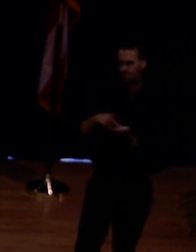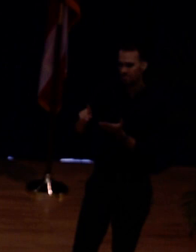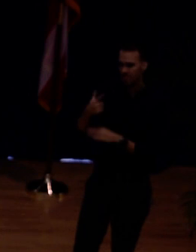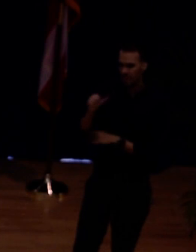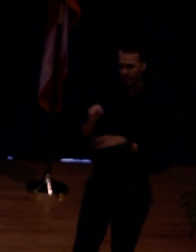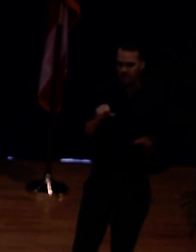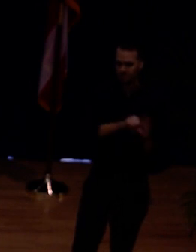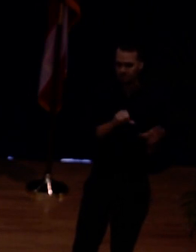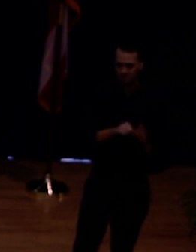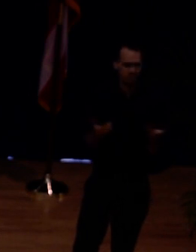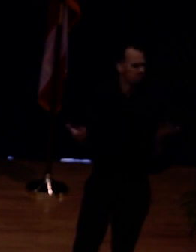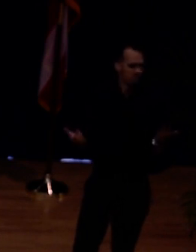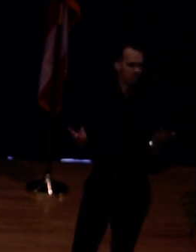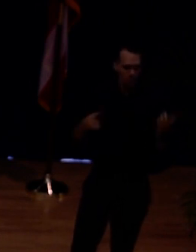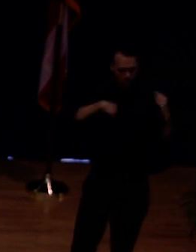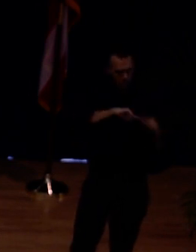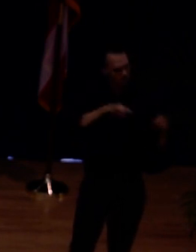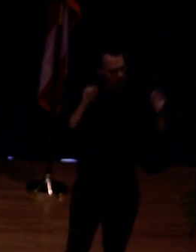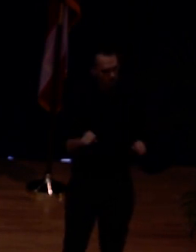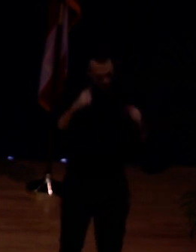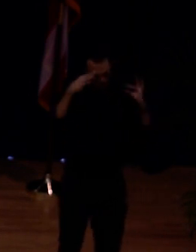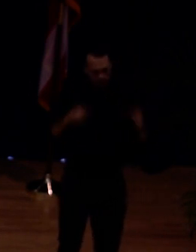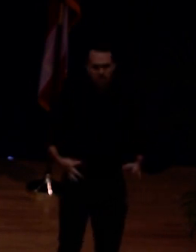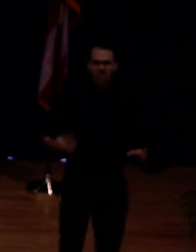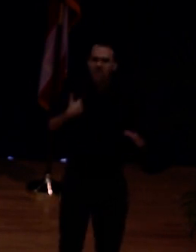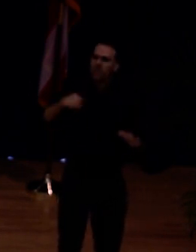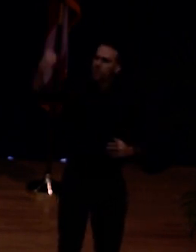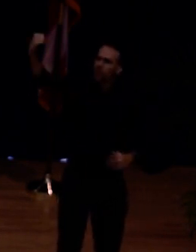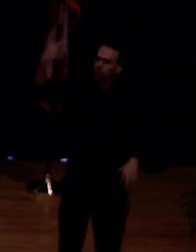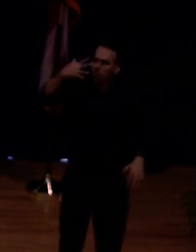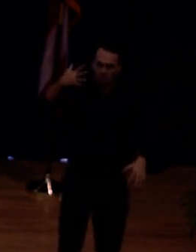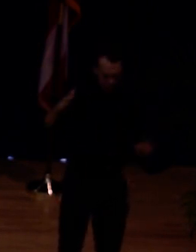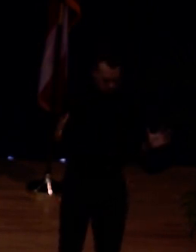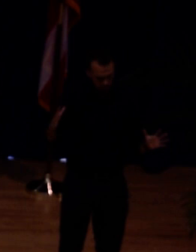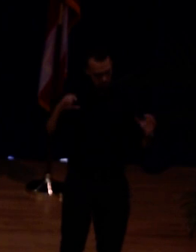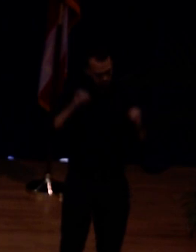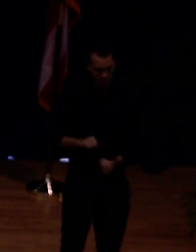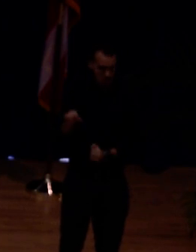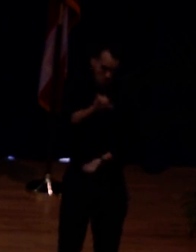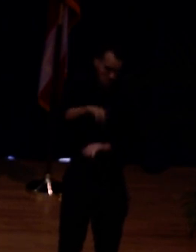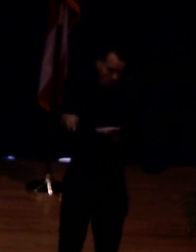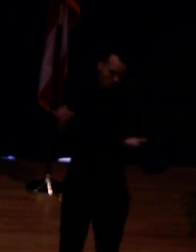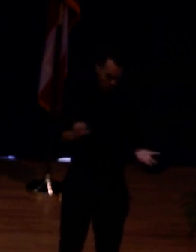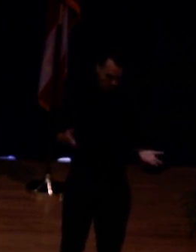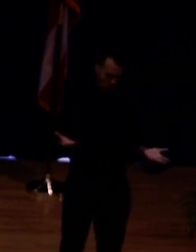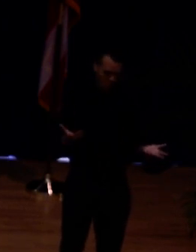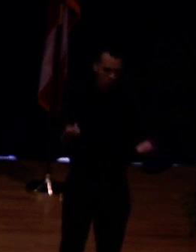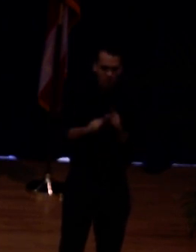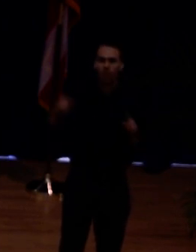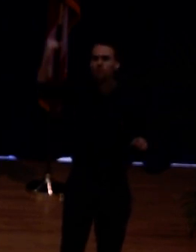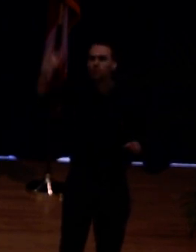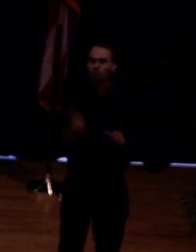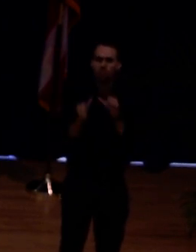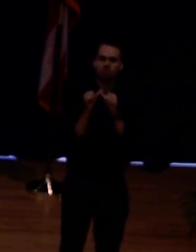licuado, estemos pudiendo decidir que lo que queremos es utilizar energía solar, ¿verdad? Y estos fondos públicos